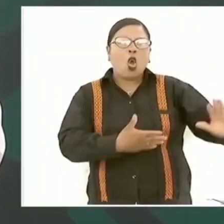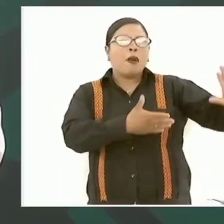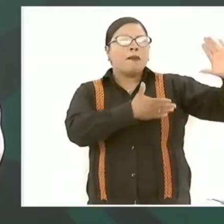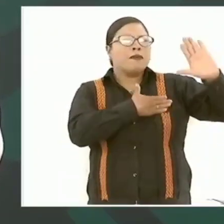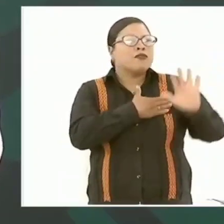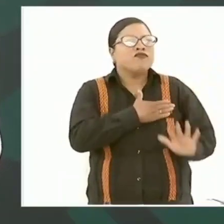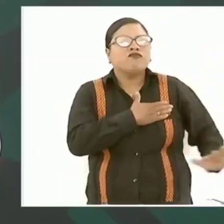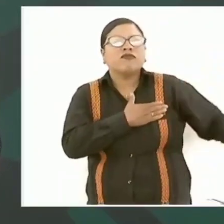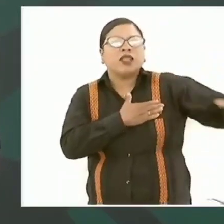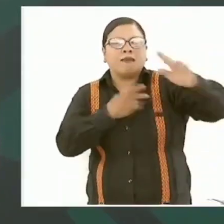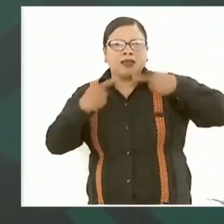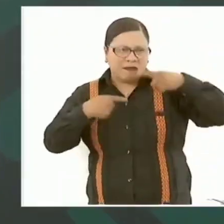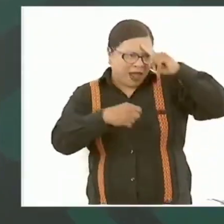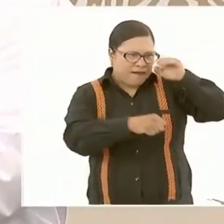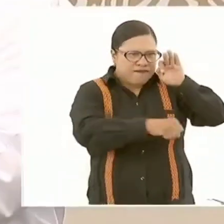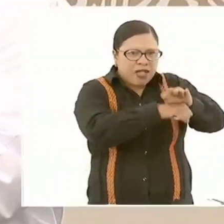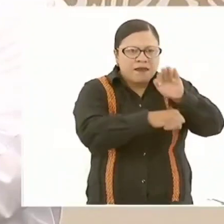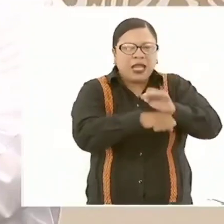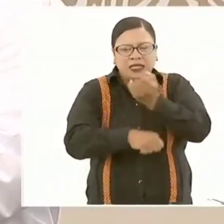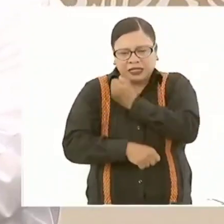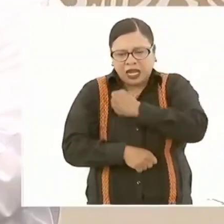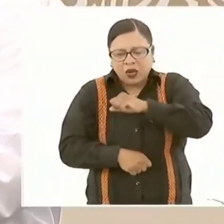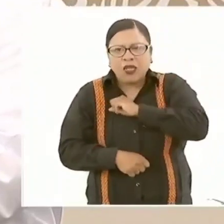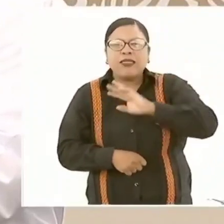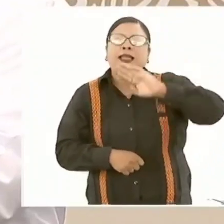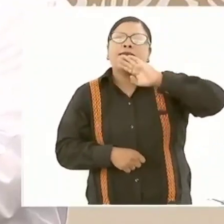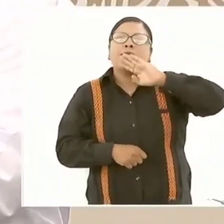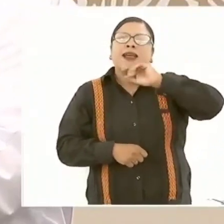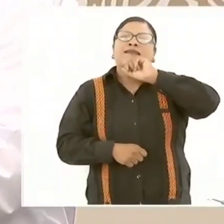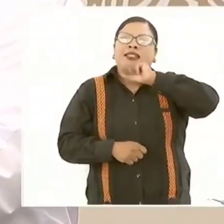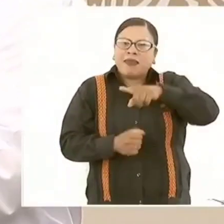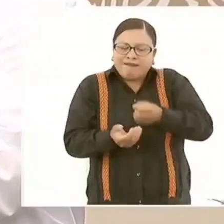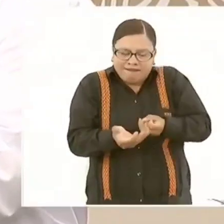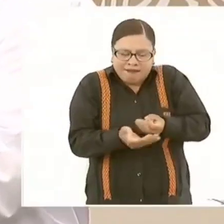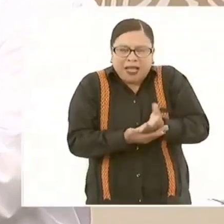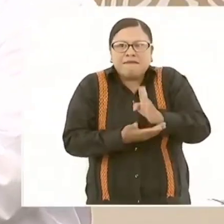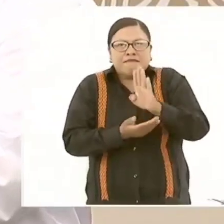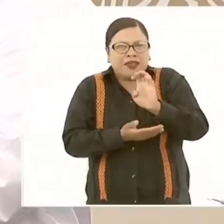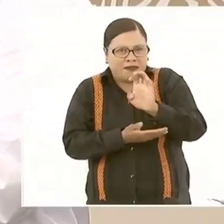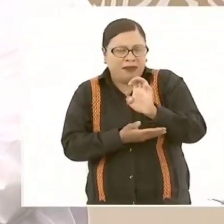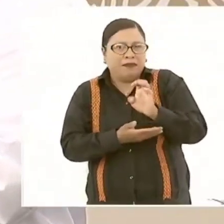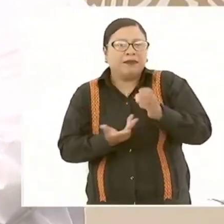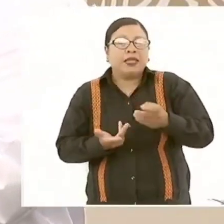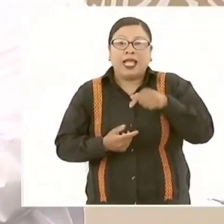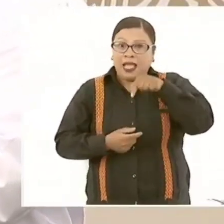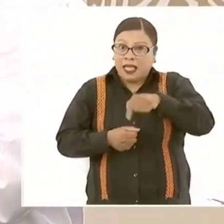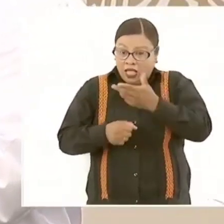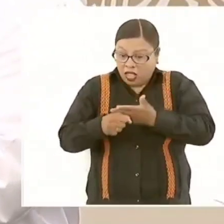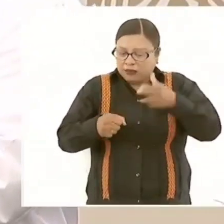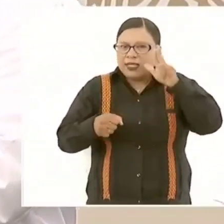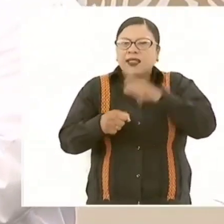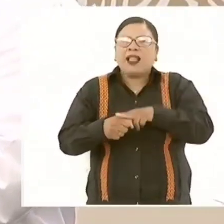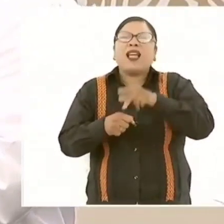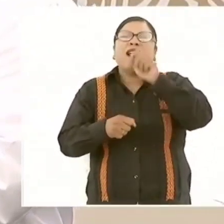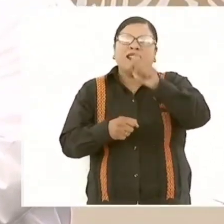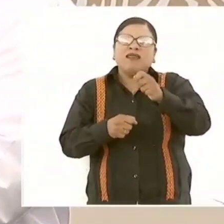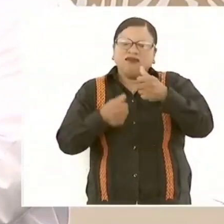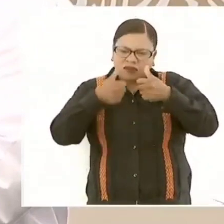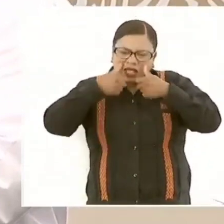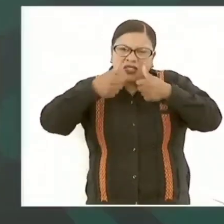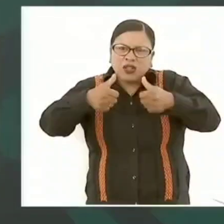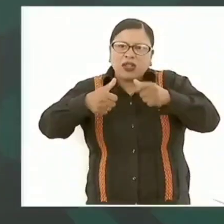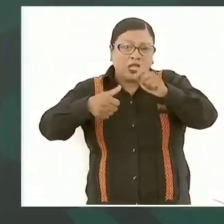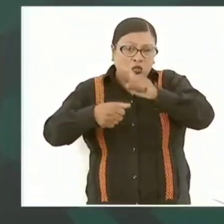sociedad en favor de la salud de las madres y los recién nacidos. La misión de nuestro hospital será incidir no solo